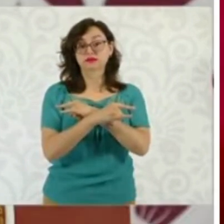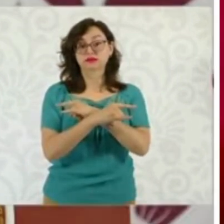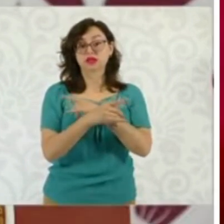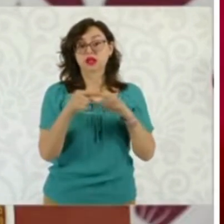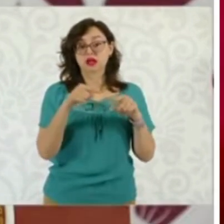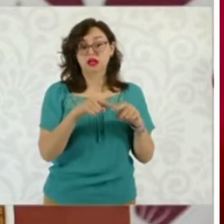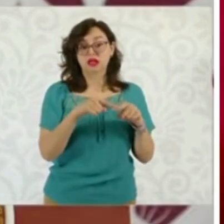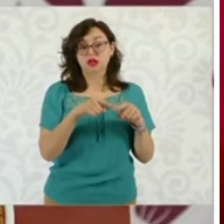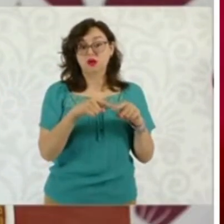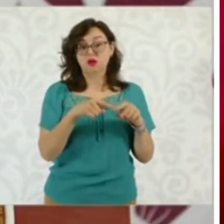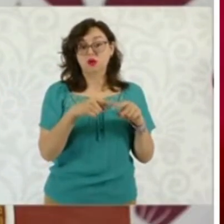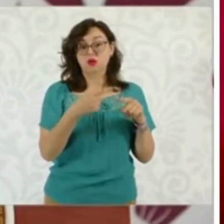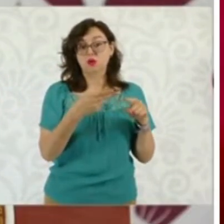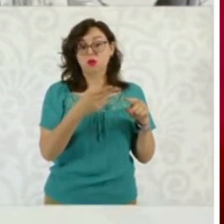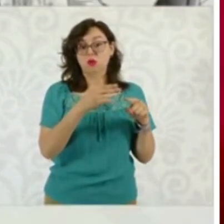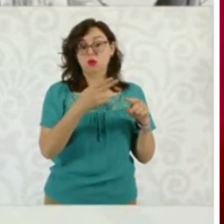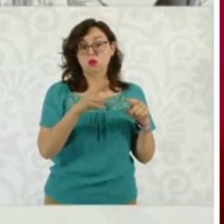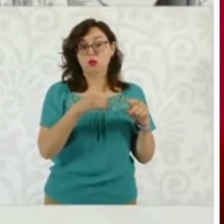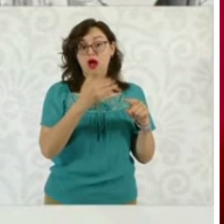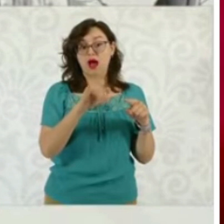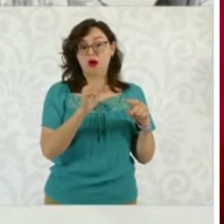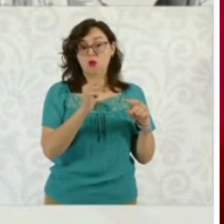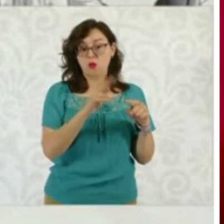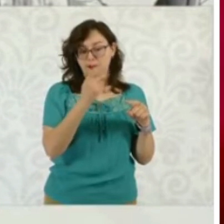desde Guajuapan de León, por toda la Mixteca,